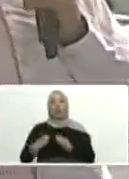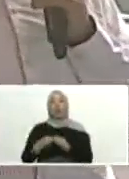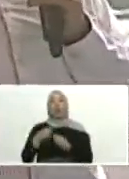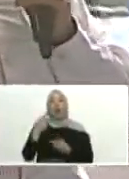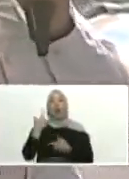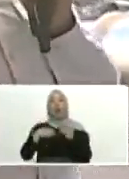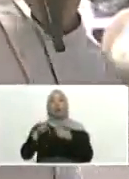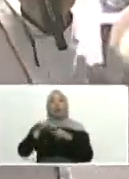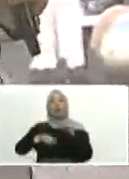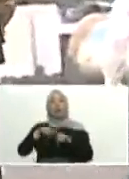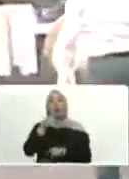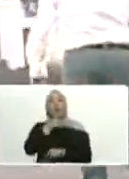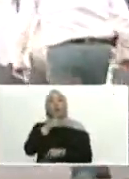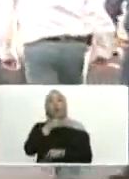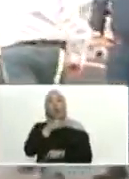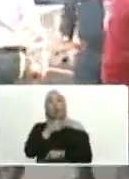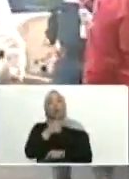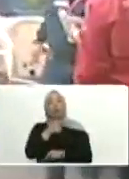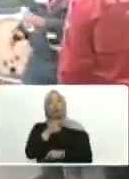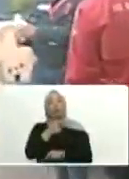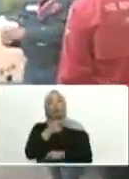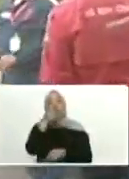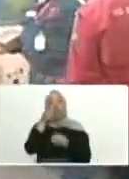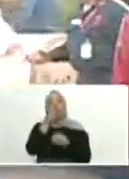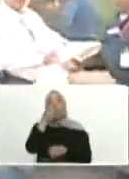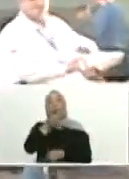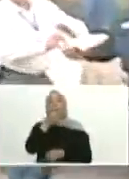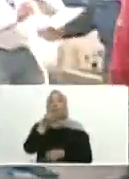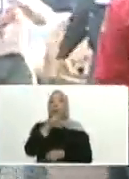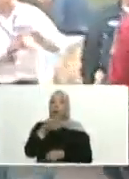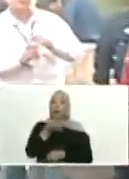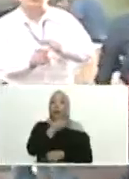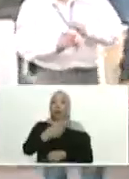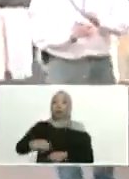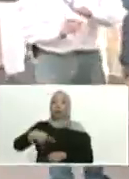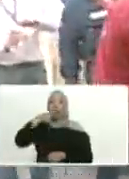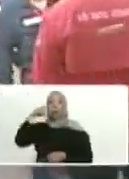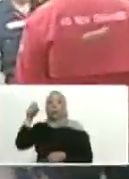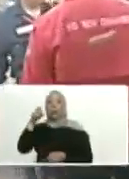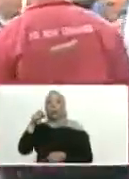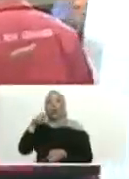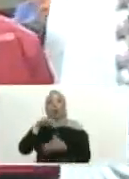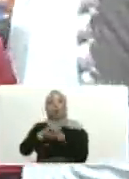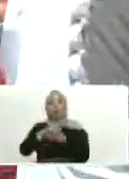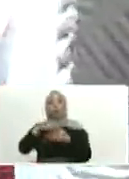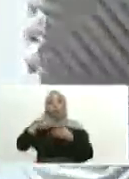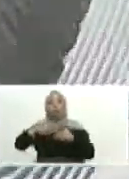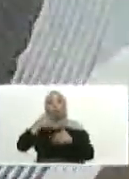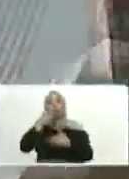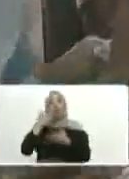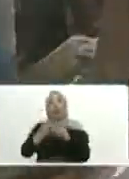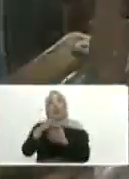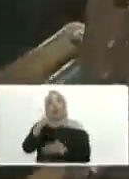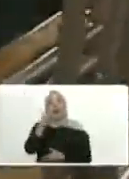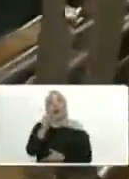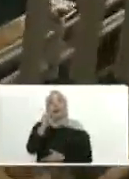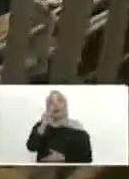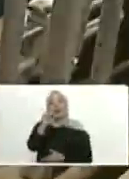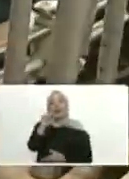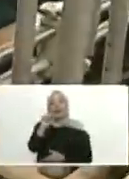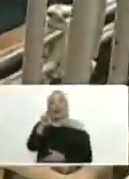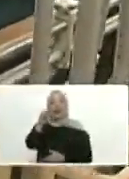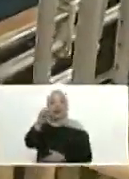aluminio quién de ustedes va a hablar Buenas tardes señor presidente Casandra Villegas mucho gusto Casandra es el nombre de